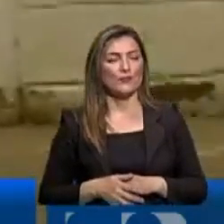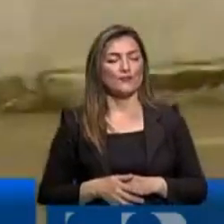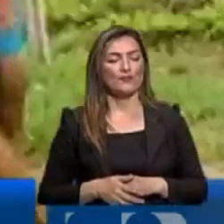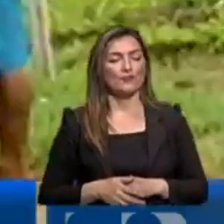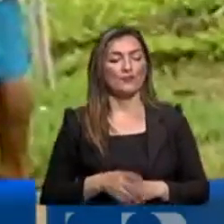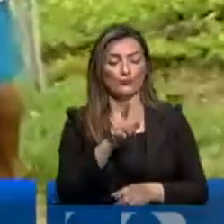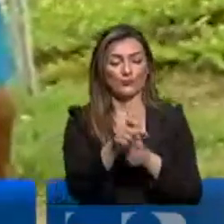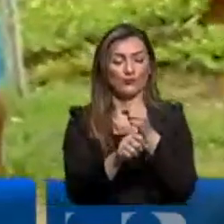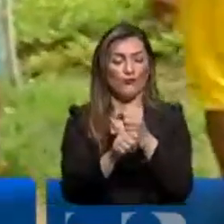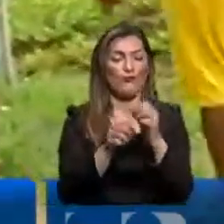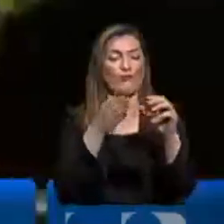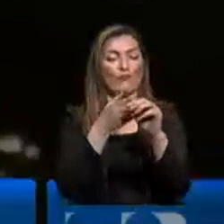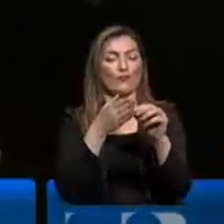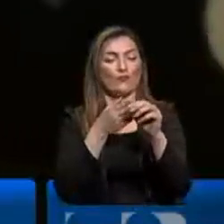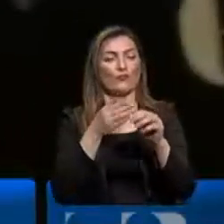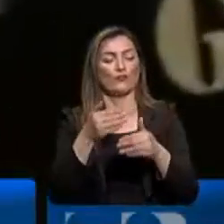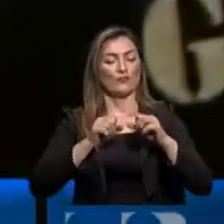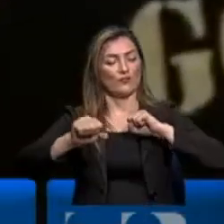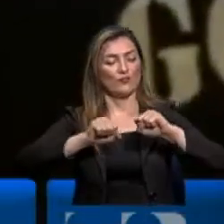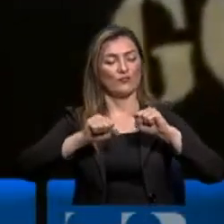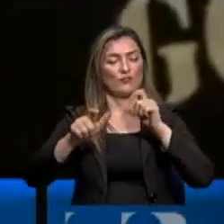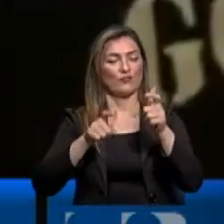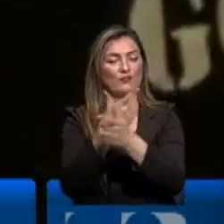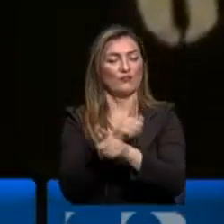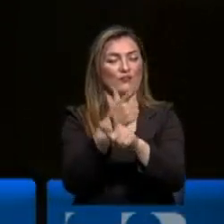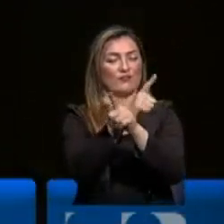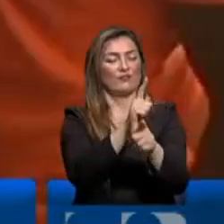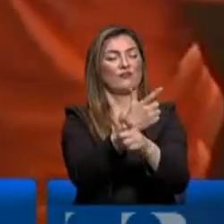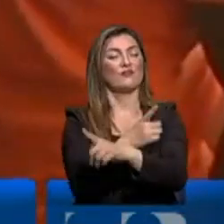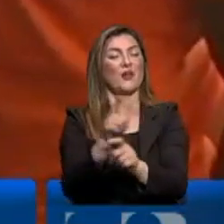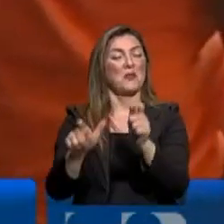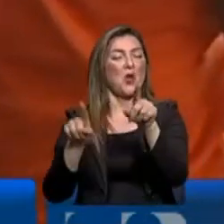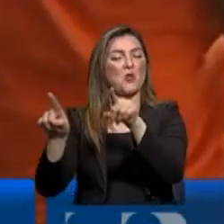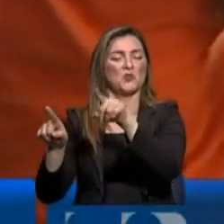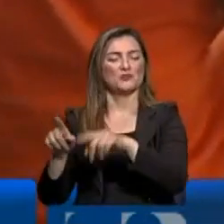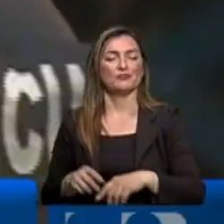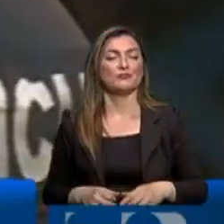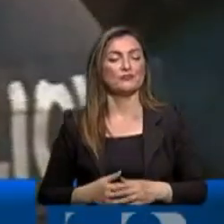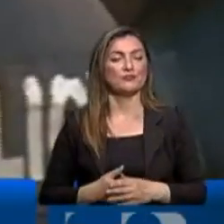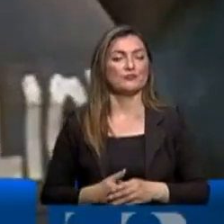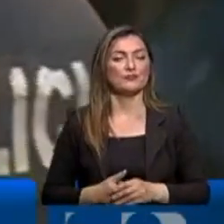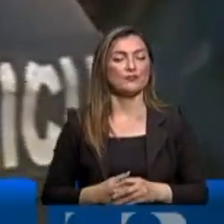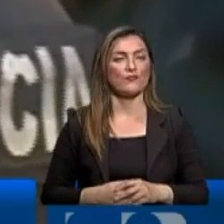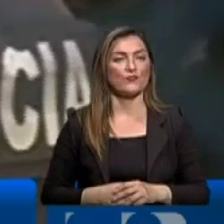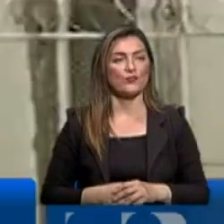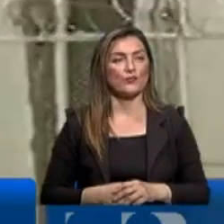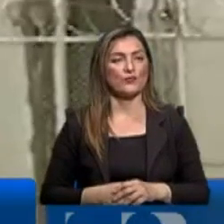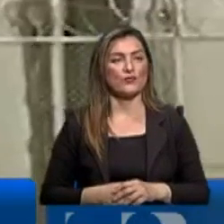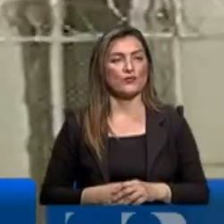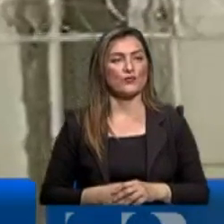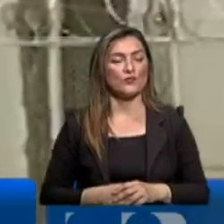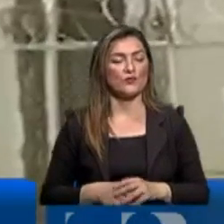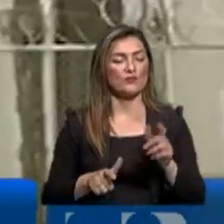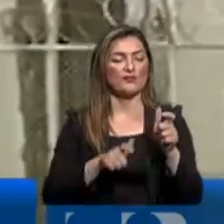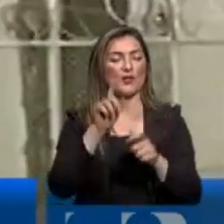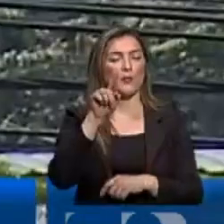de un año se buscará acelerar los trámites de beneficios penitenciarios para algunos privados de libertad, así como también la repatriación de